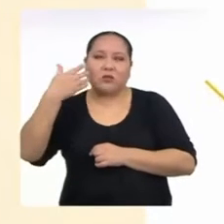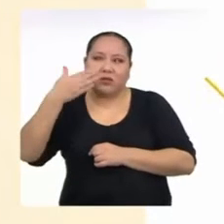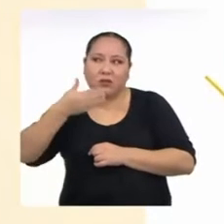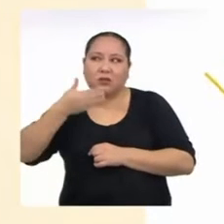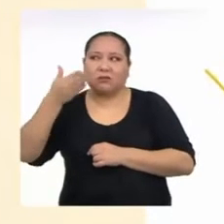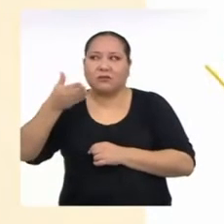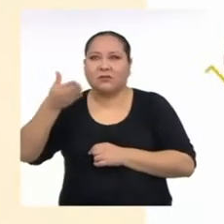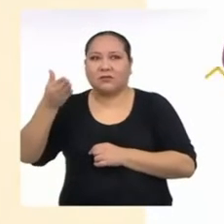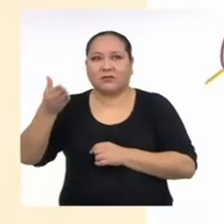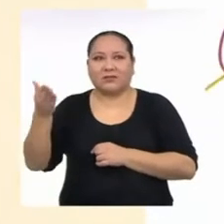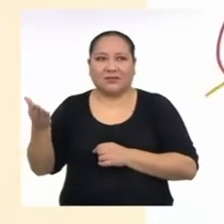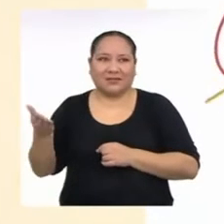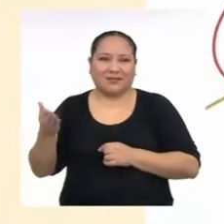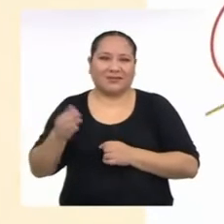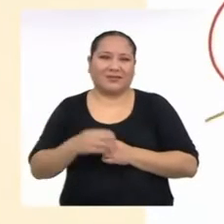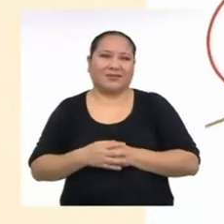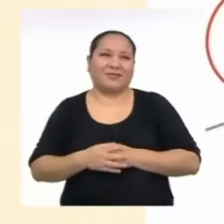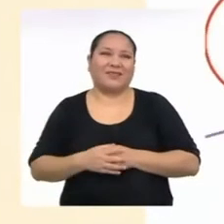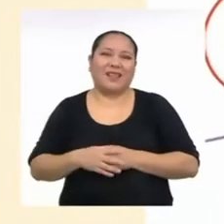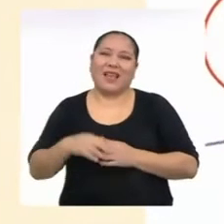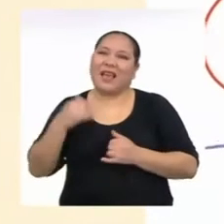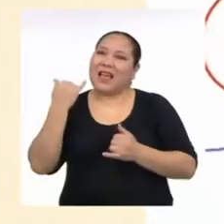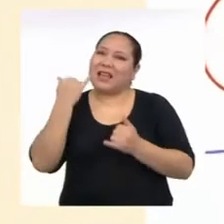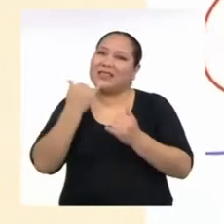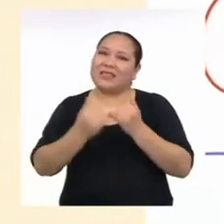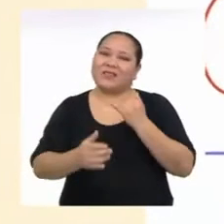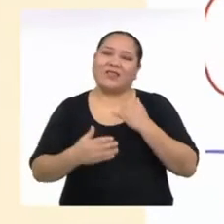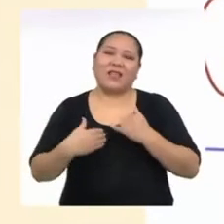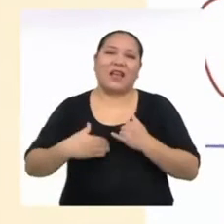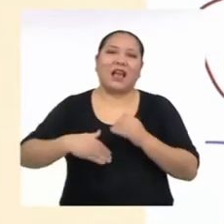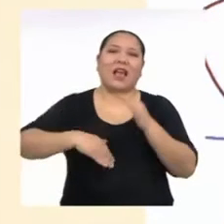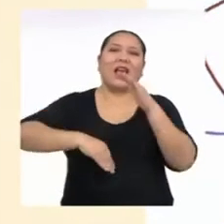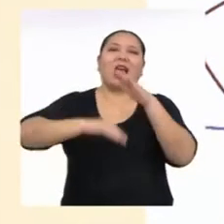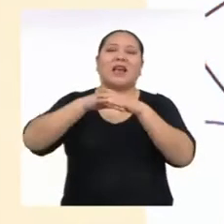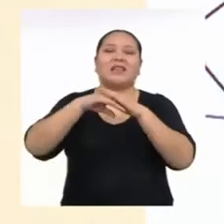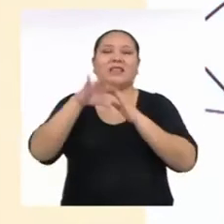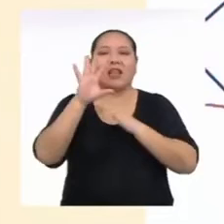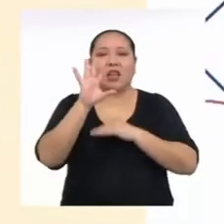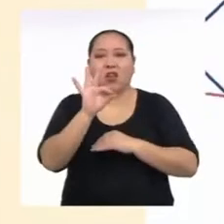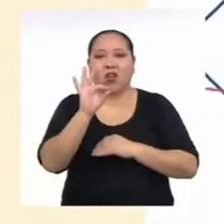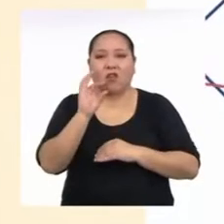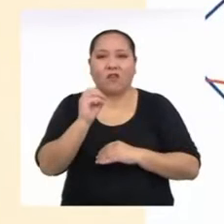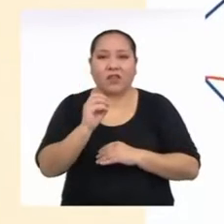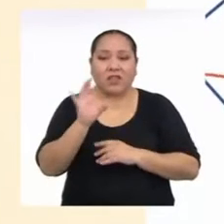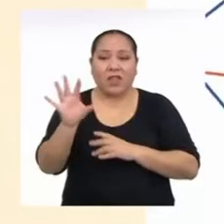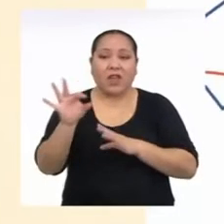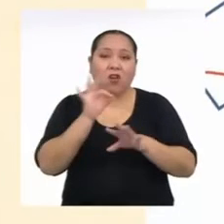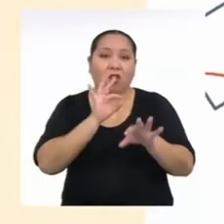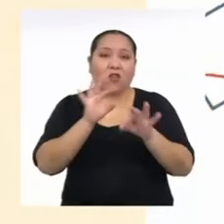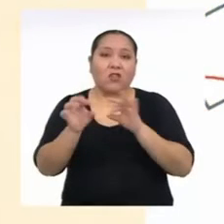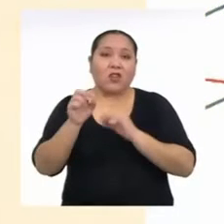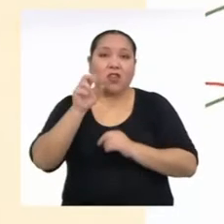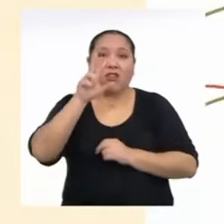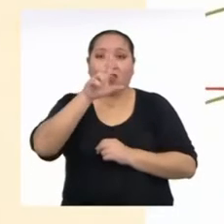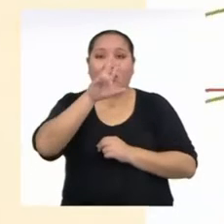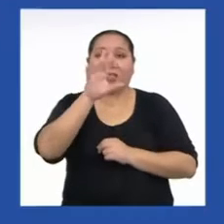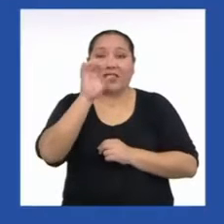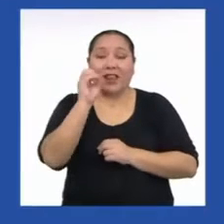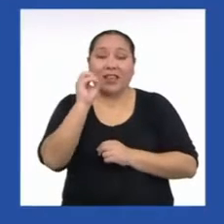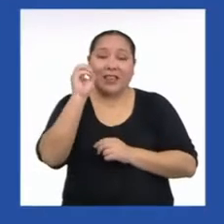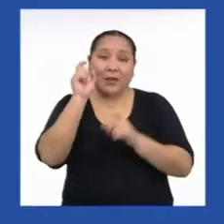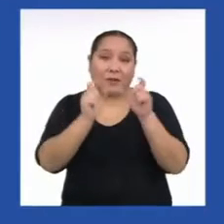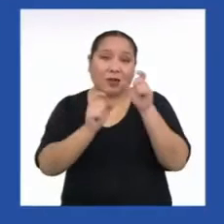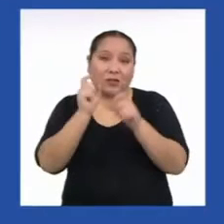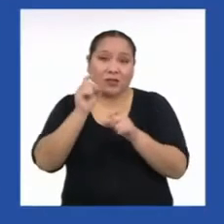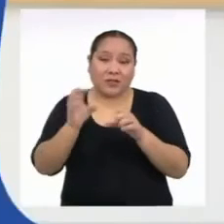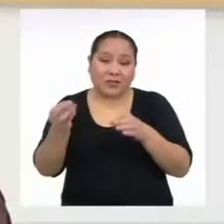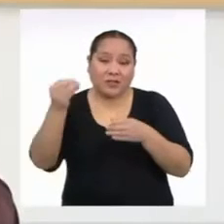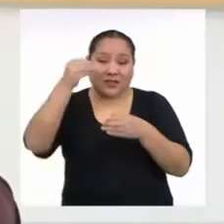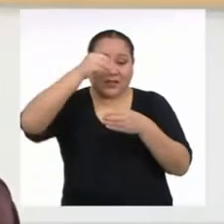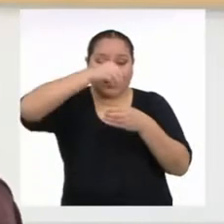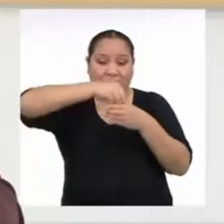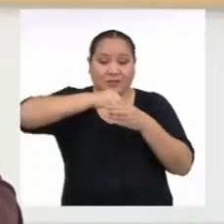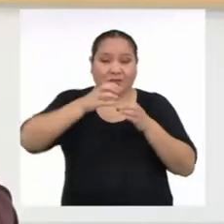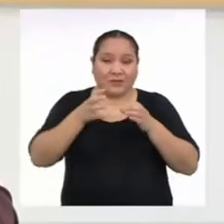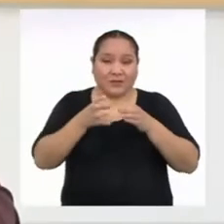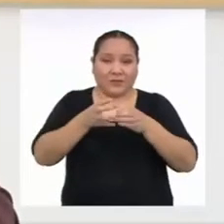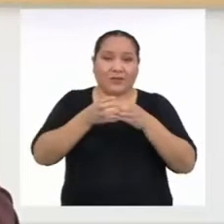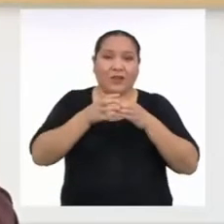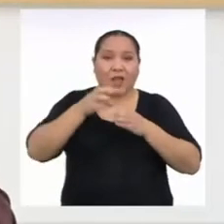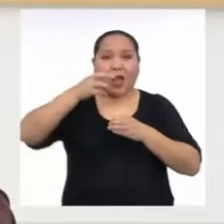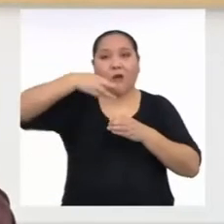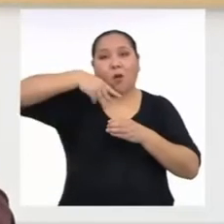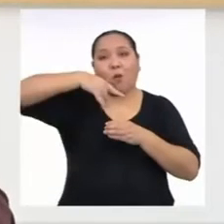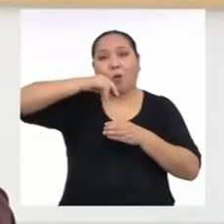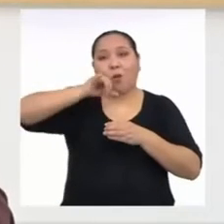así sucesivamente hasta el 90, obteniendo mis 30 individuos para la muestra. Muy bien,